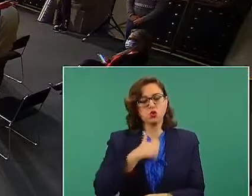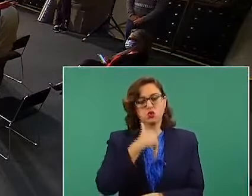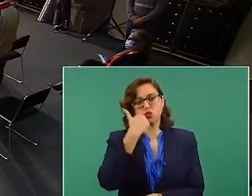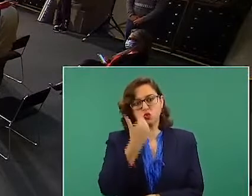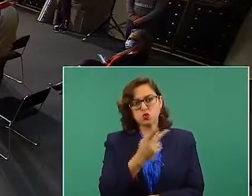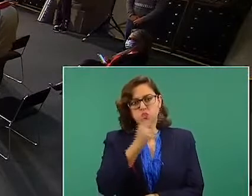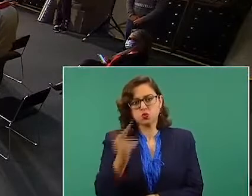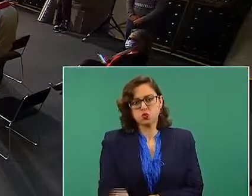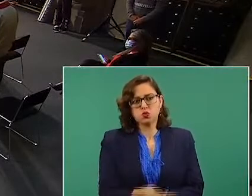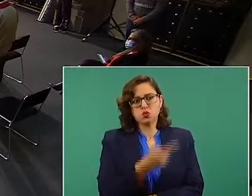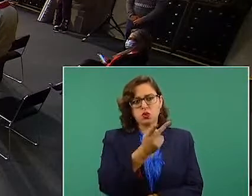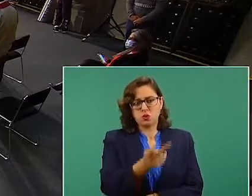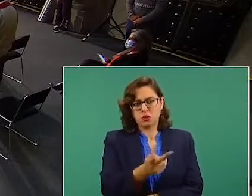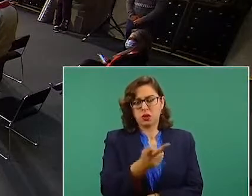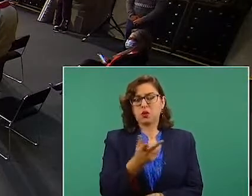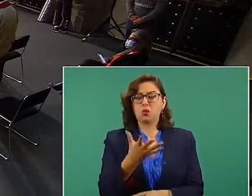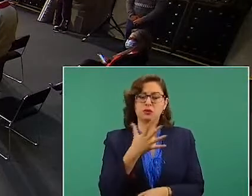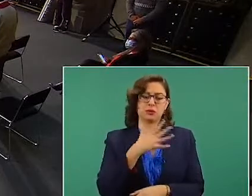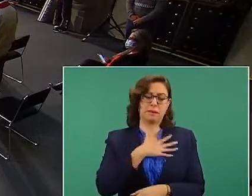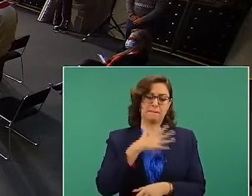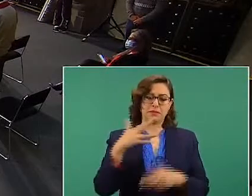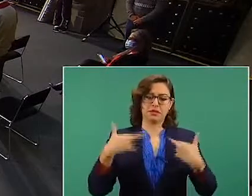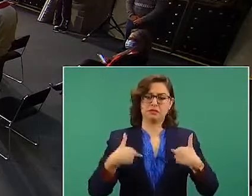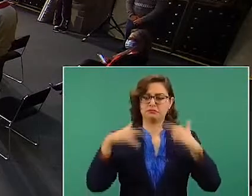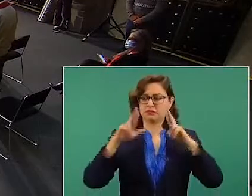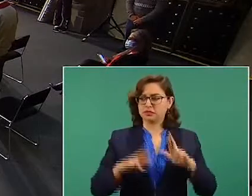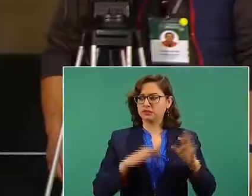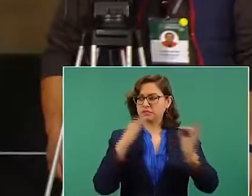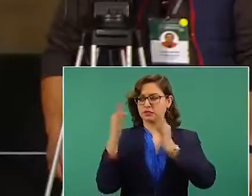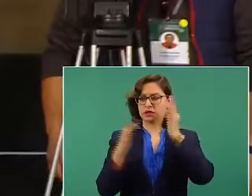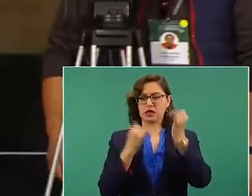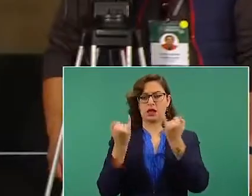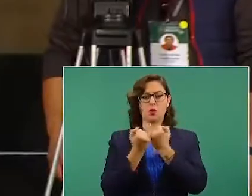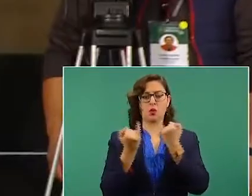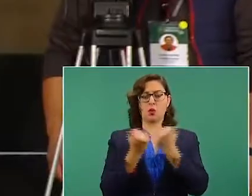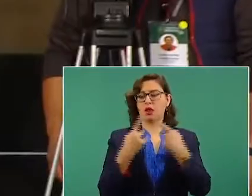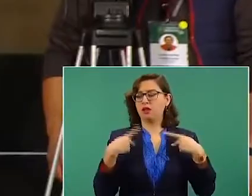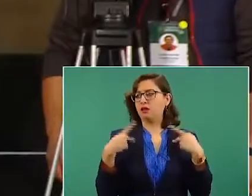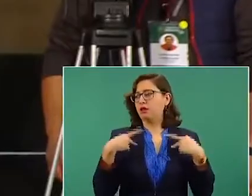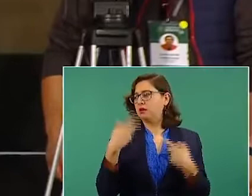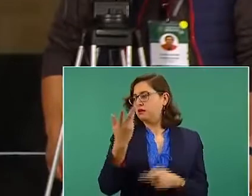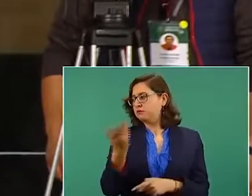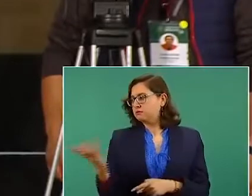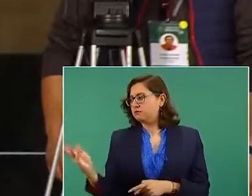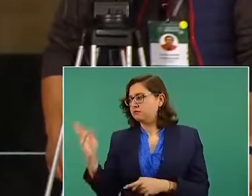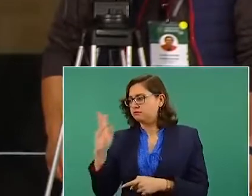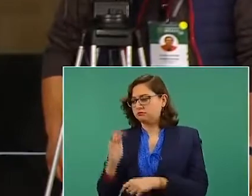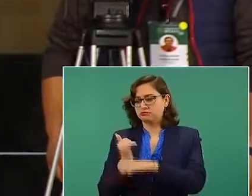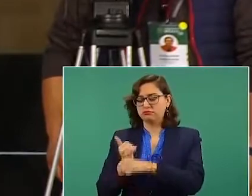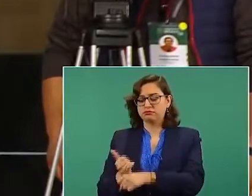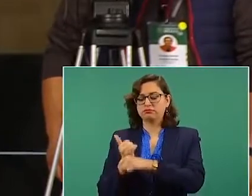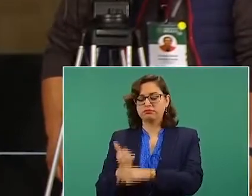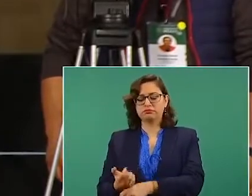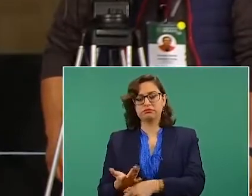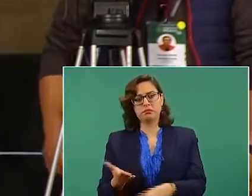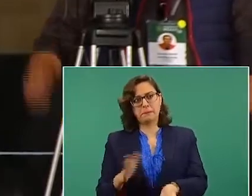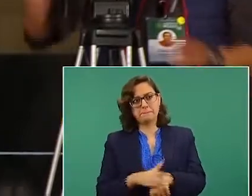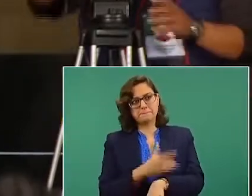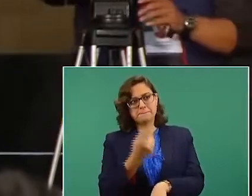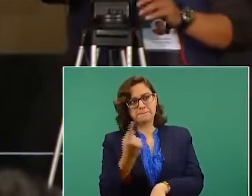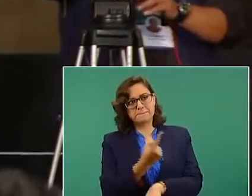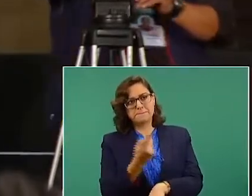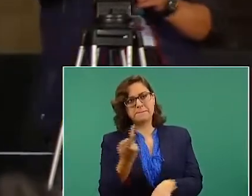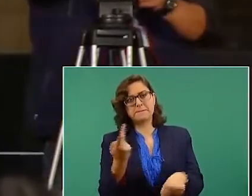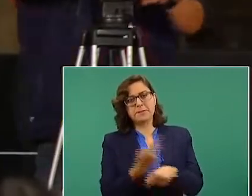nombre de Los Ángeles Press y a petición de las víctimas si sería posible abrir, como se hizo en el caso de